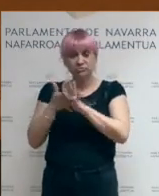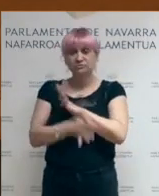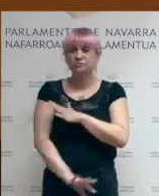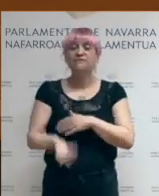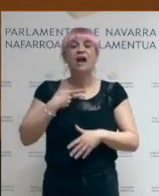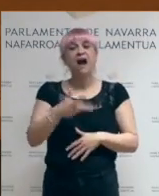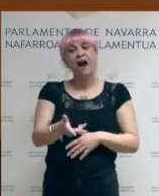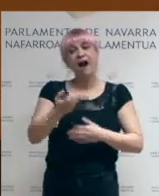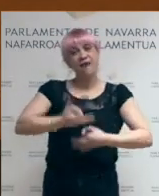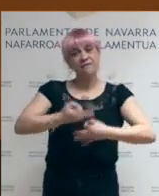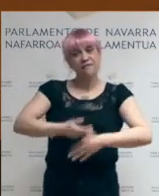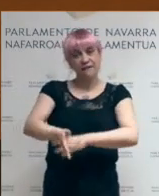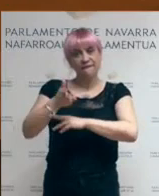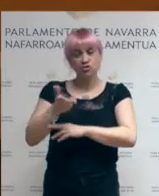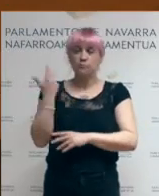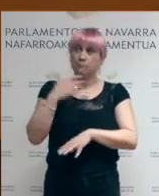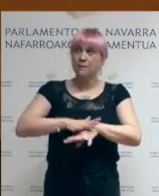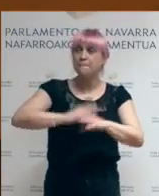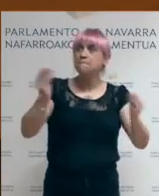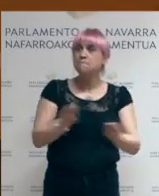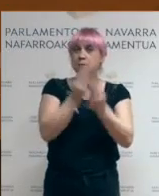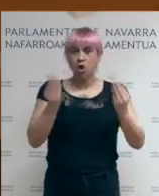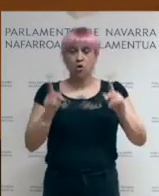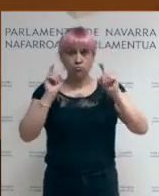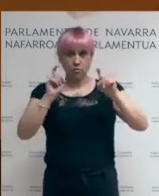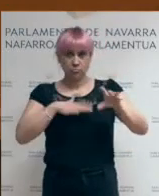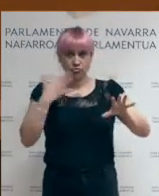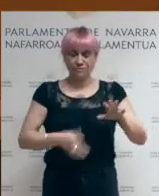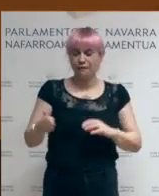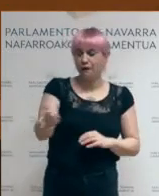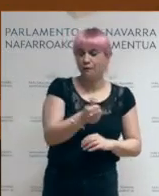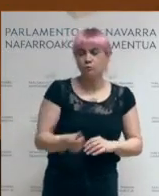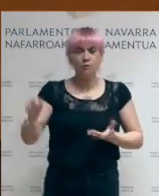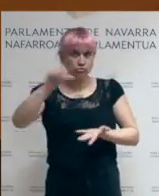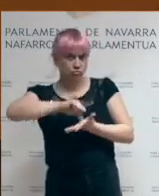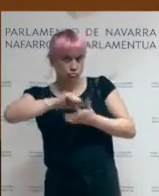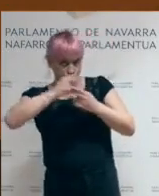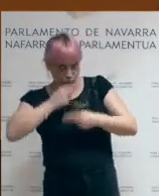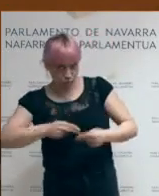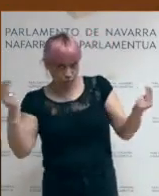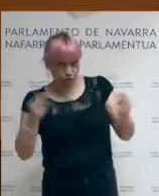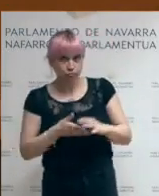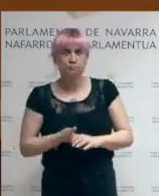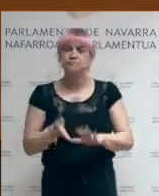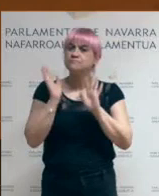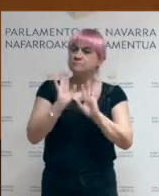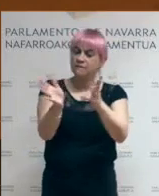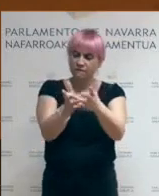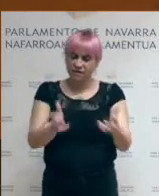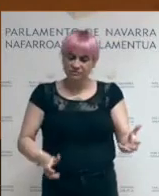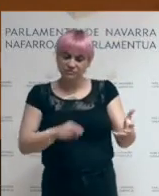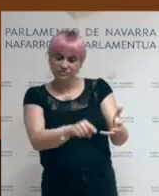el derecho a la mejor educación posible en todos y cada uno de los centros públicos. Pero pero, ¿qué se deja en esa frase? Se